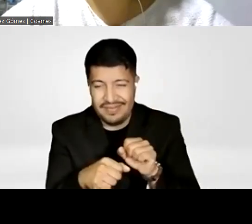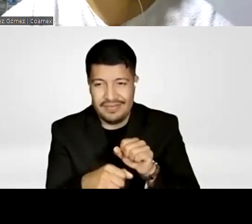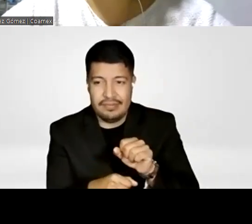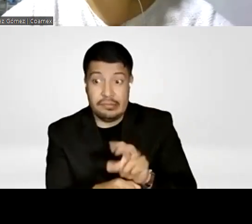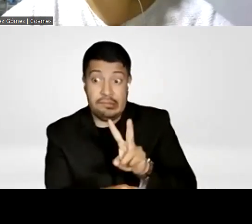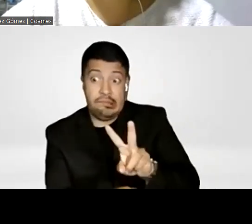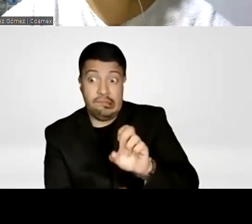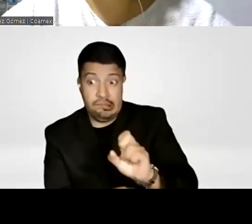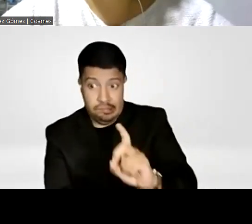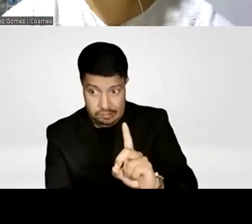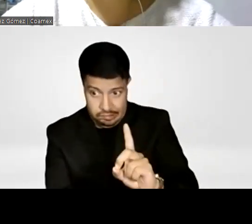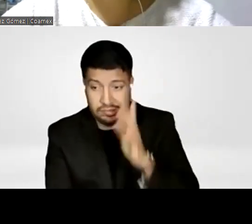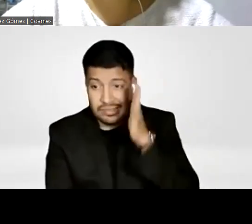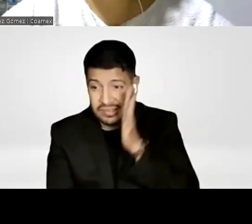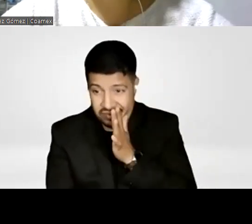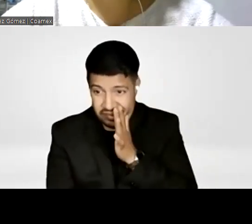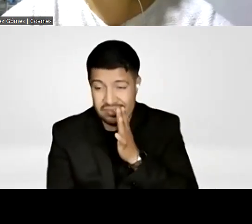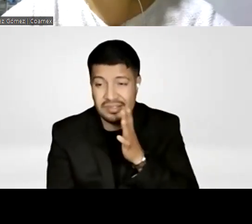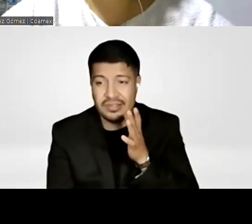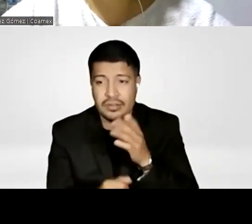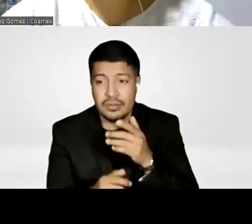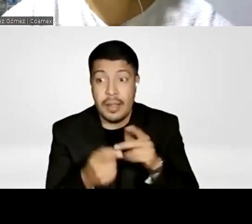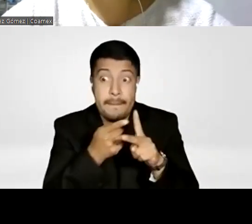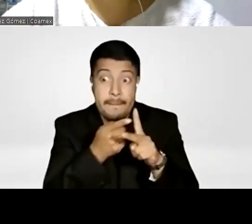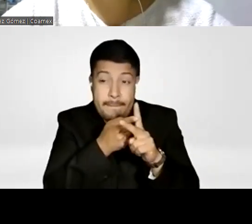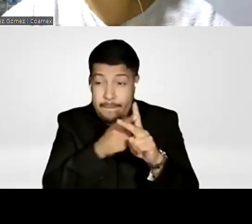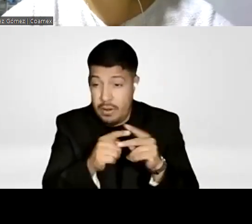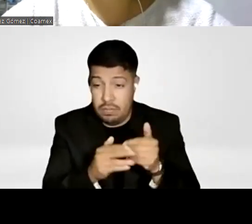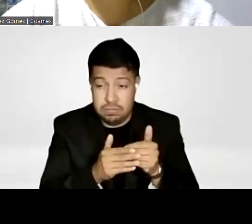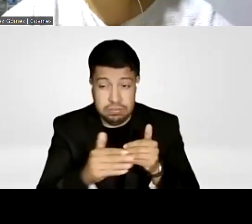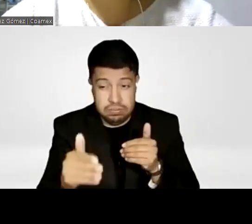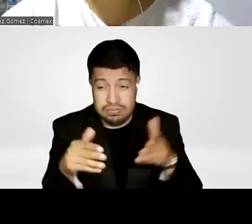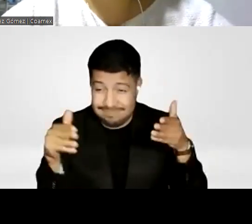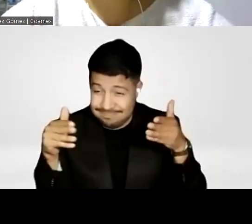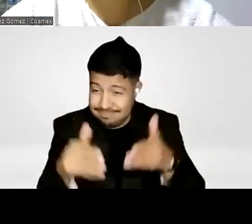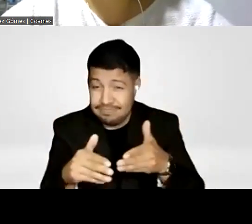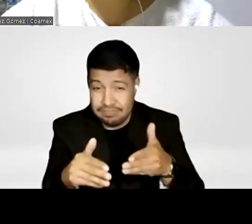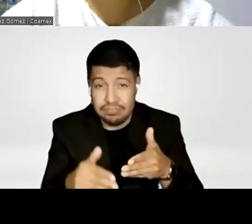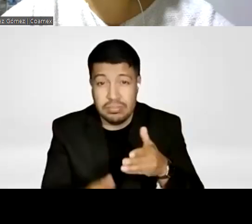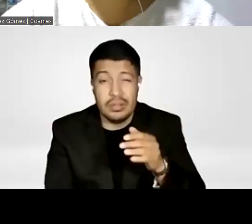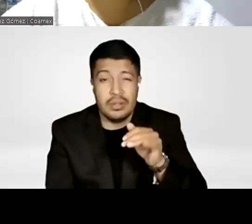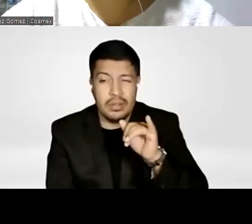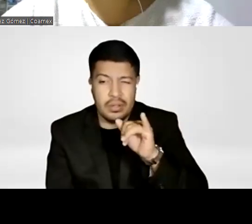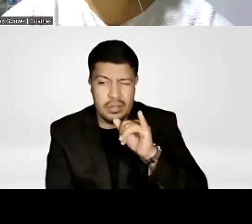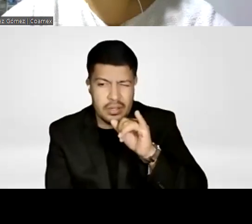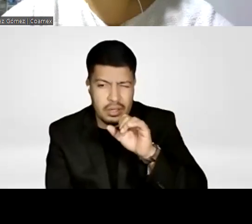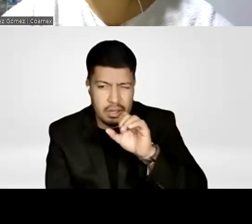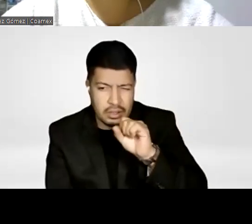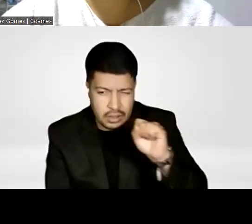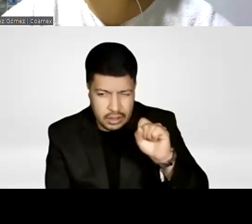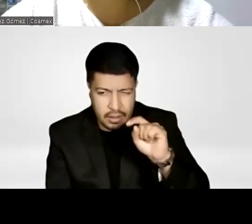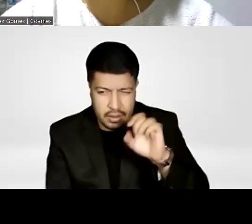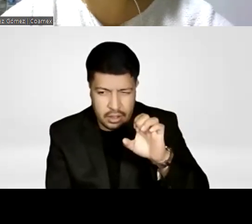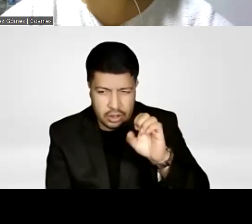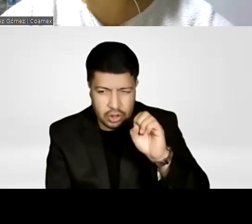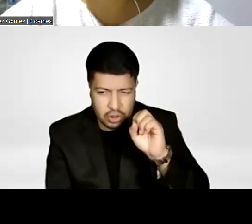durar aproximadamente 4 o 5 meses, capacitación a especialistas de ISTESON, IES, CRE y